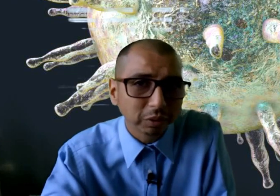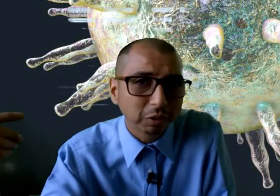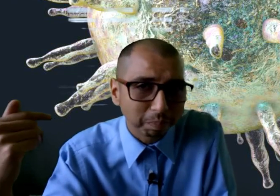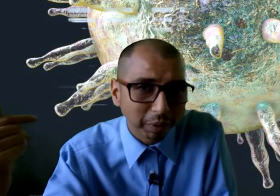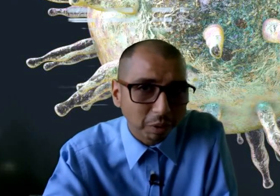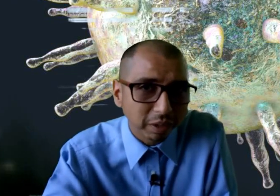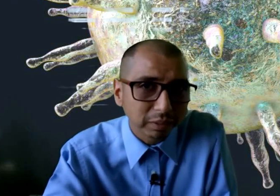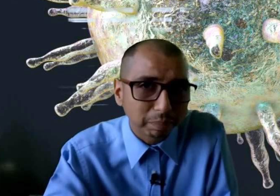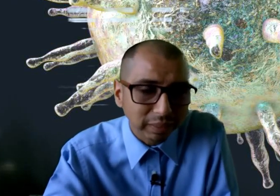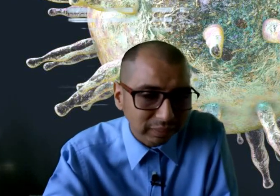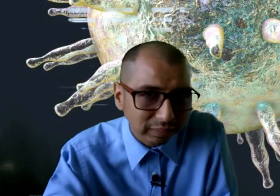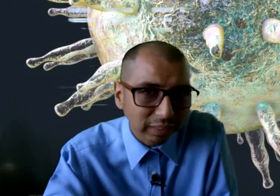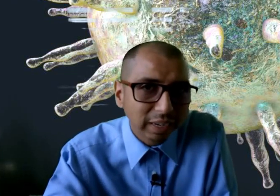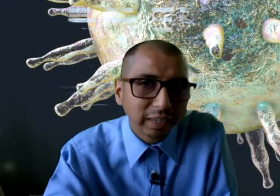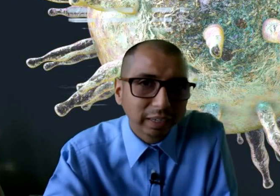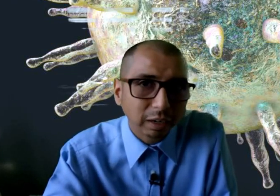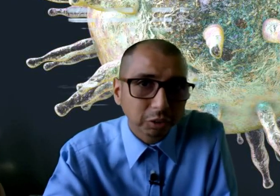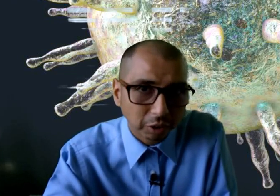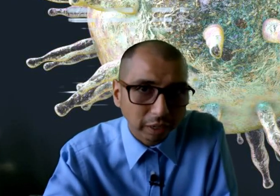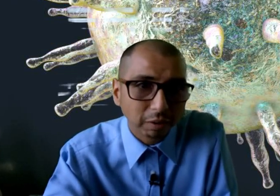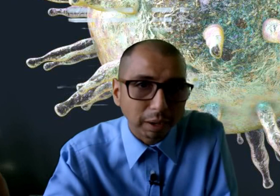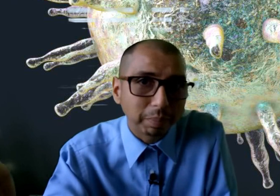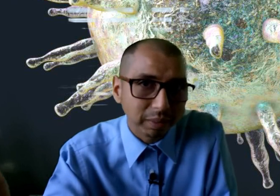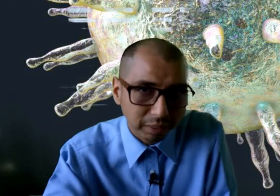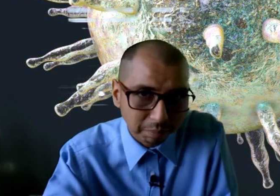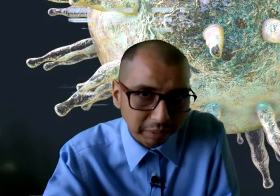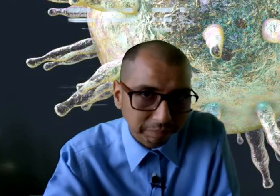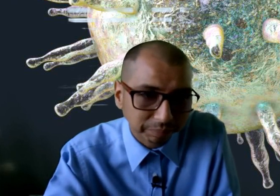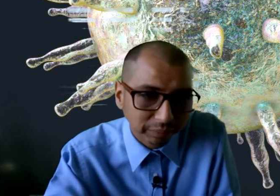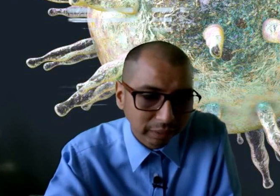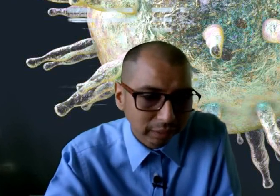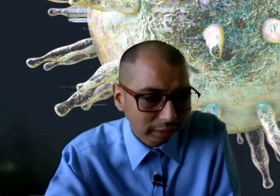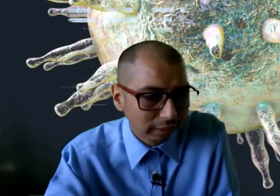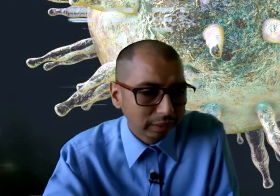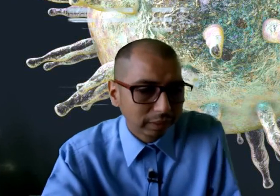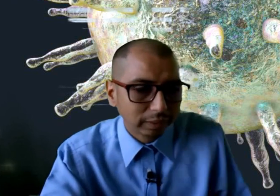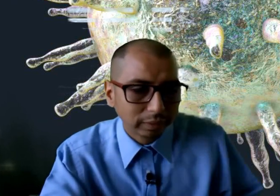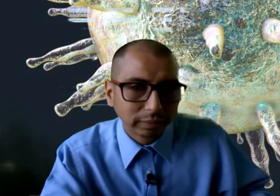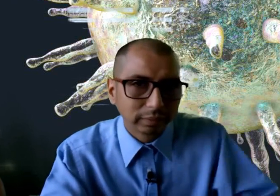es uno de los mejores países que han controlado la pandemia